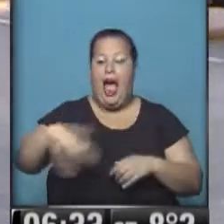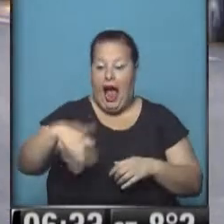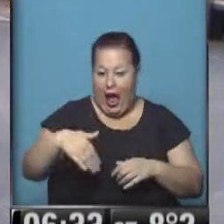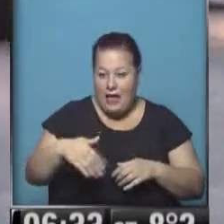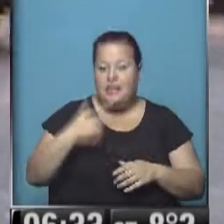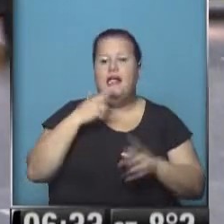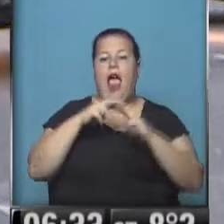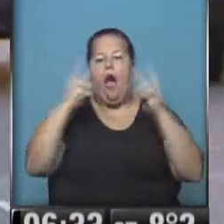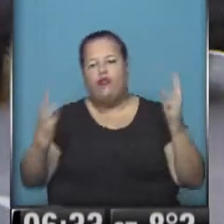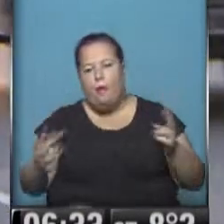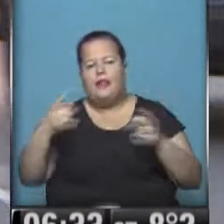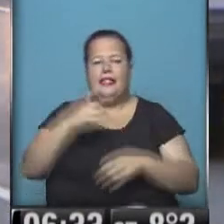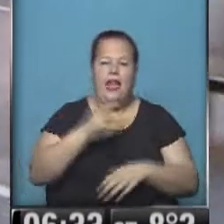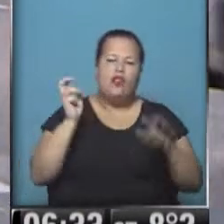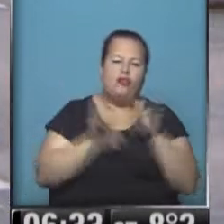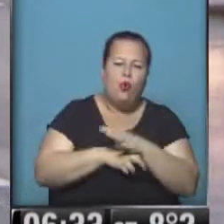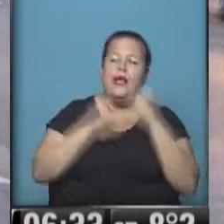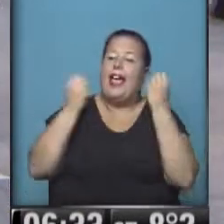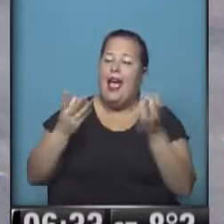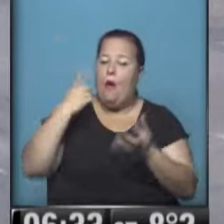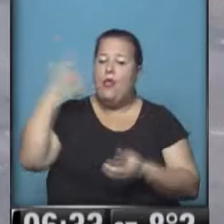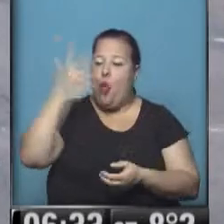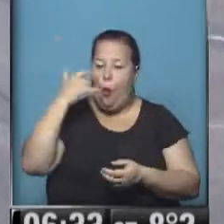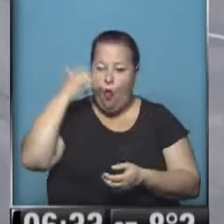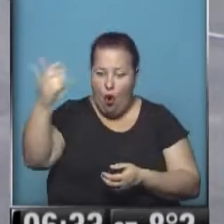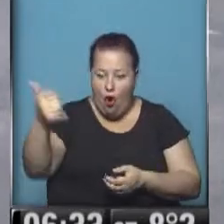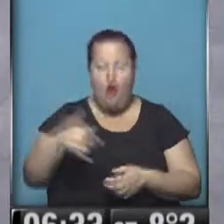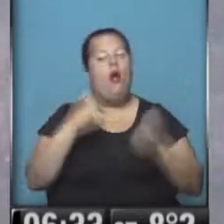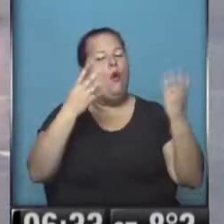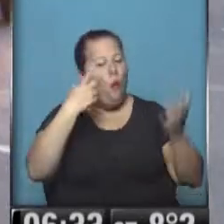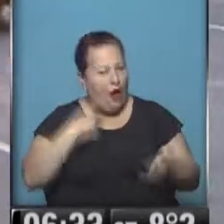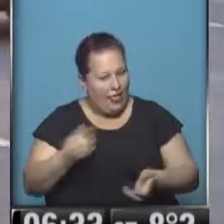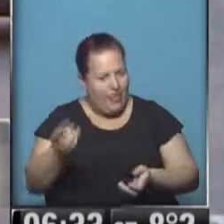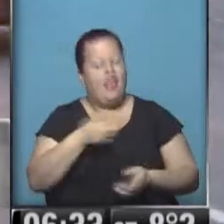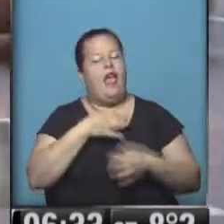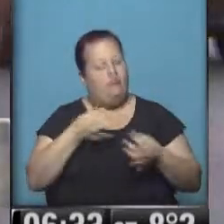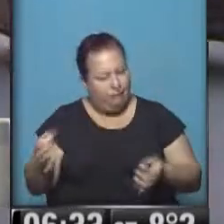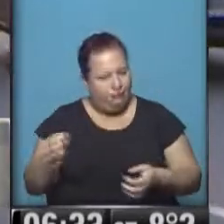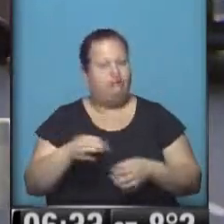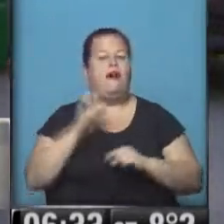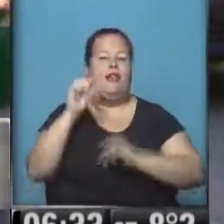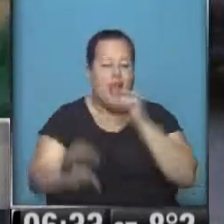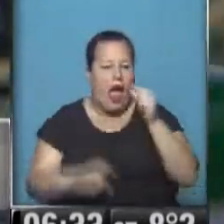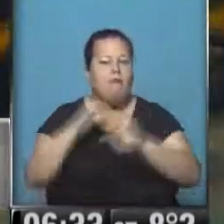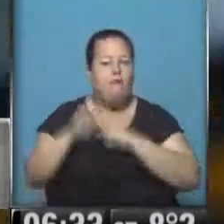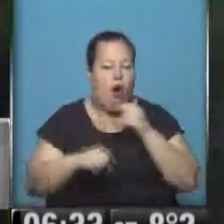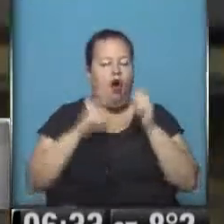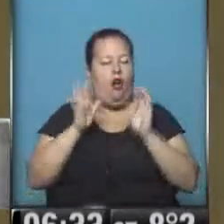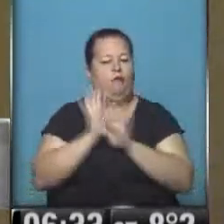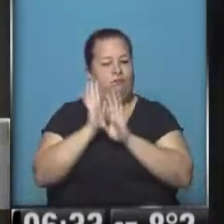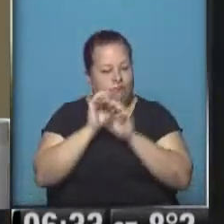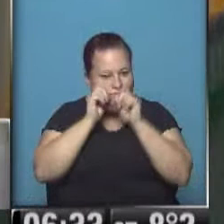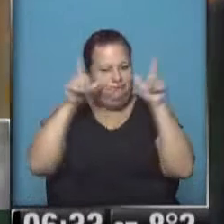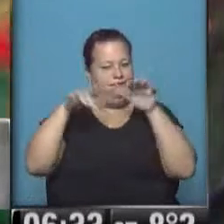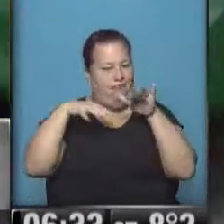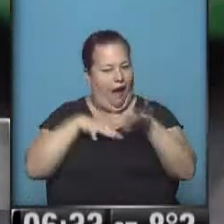ingresos a capital trenes subtes cómo está buen día hubo y estar listos nadie así es lentamente comienza a despertarse la